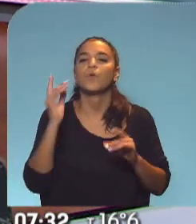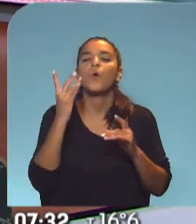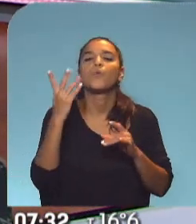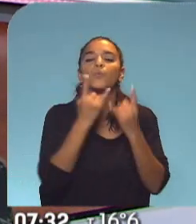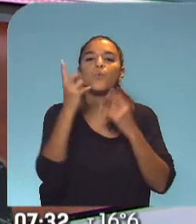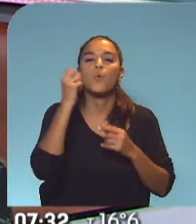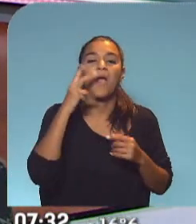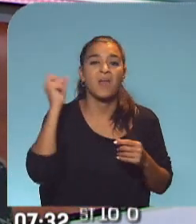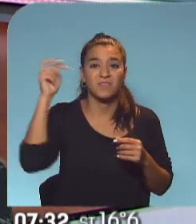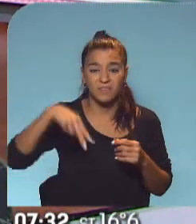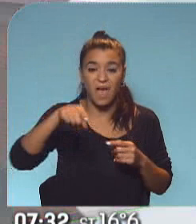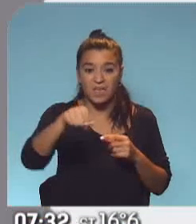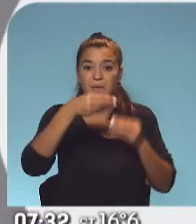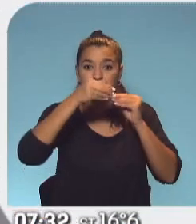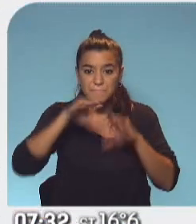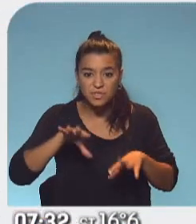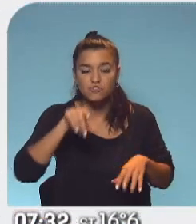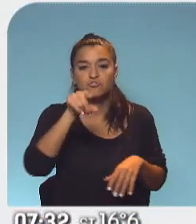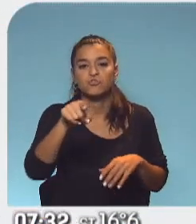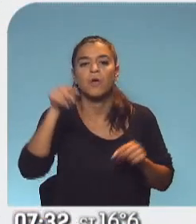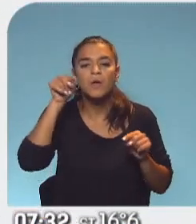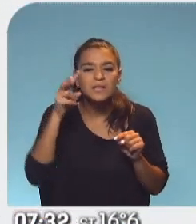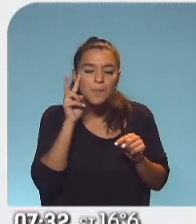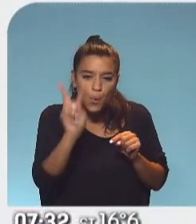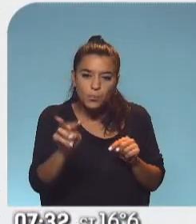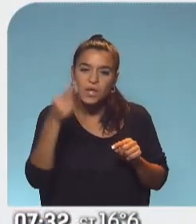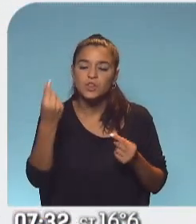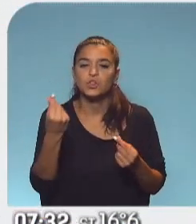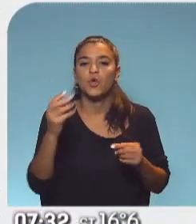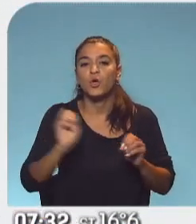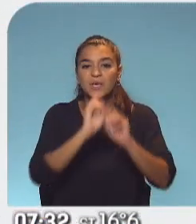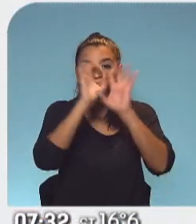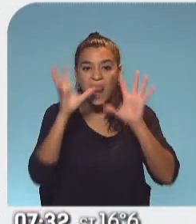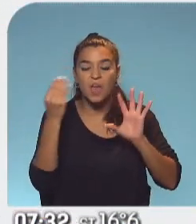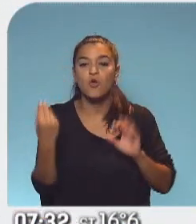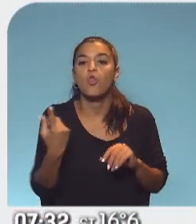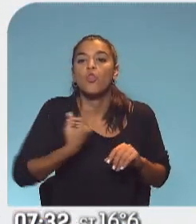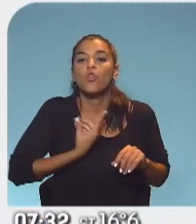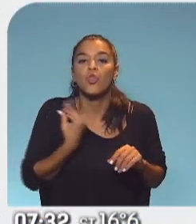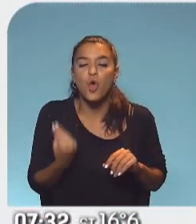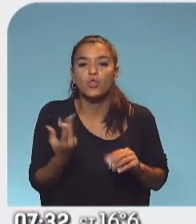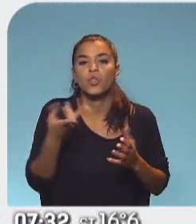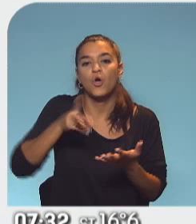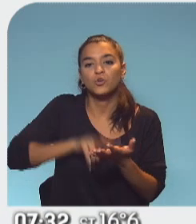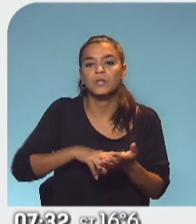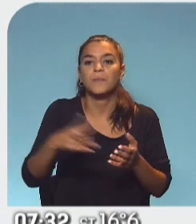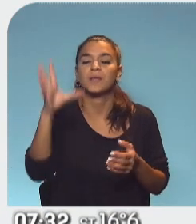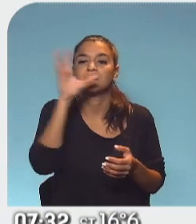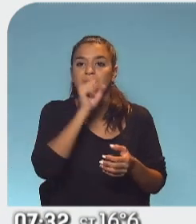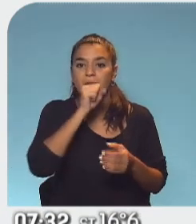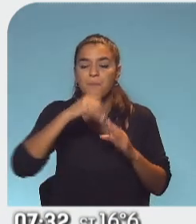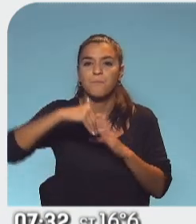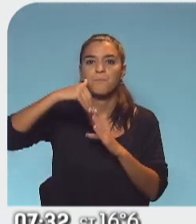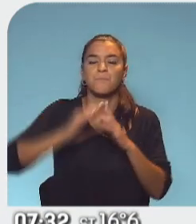la ciudad que tuvo el comienzo, y aquí lo que vemos es básicamente y muy claramente en dónde se produce nuevamente en el color naranja estos